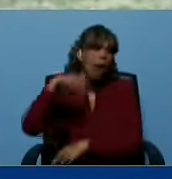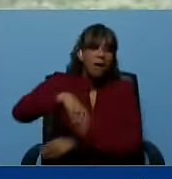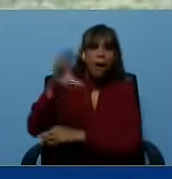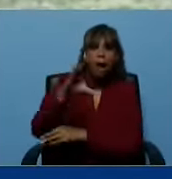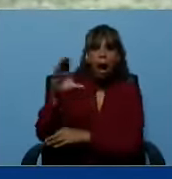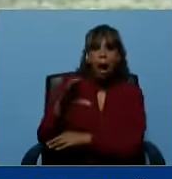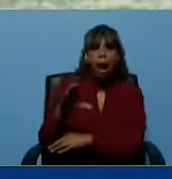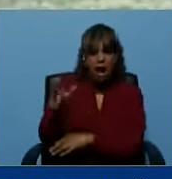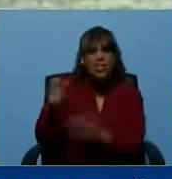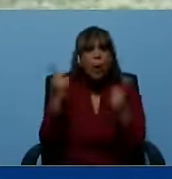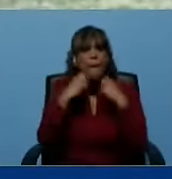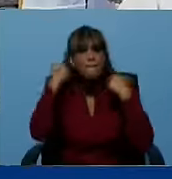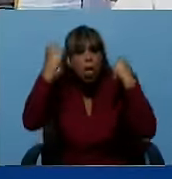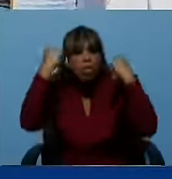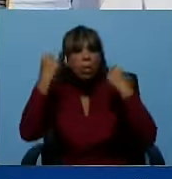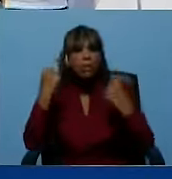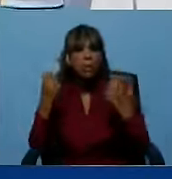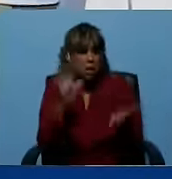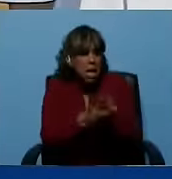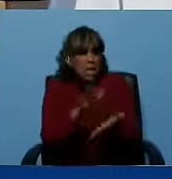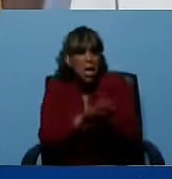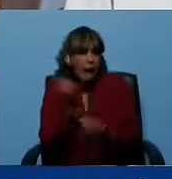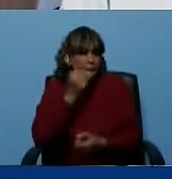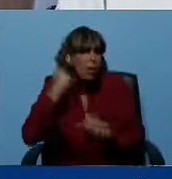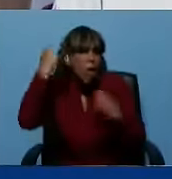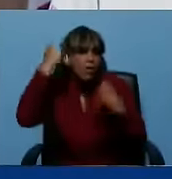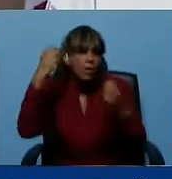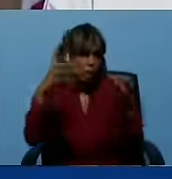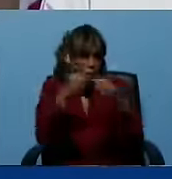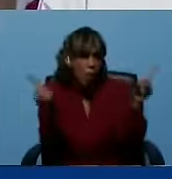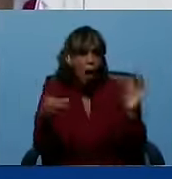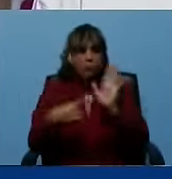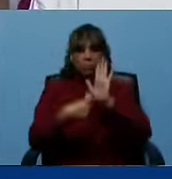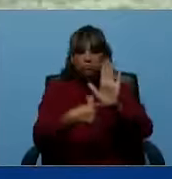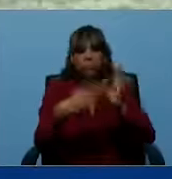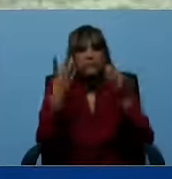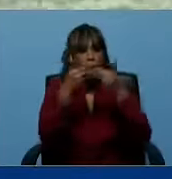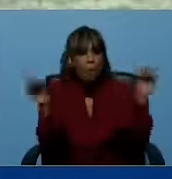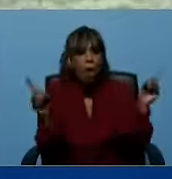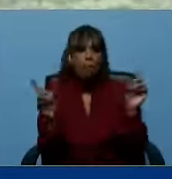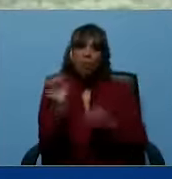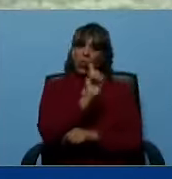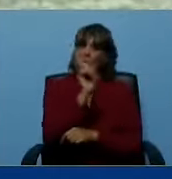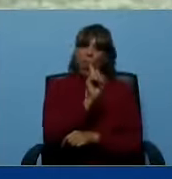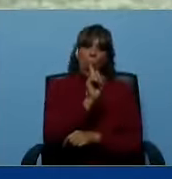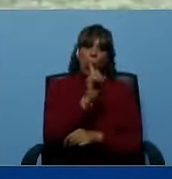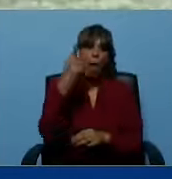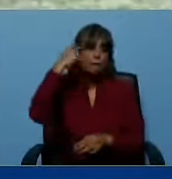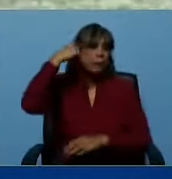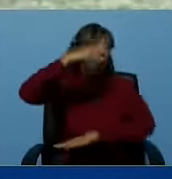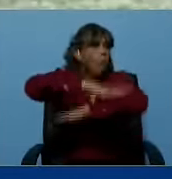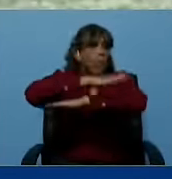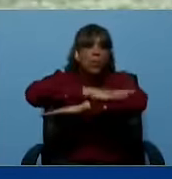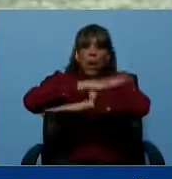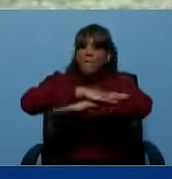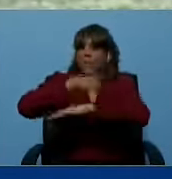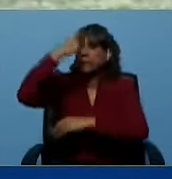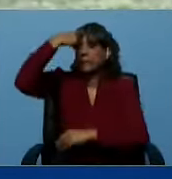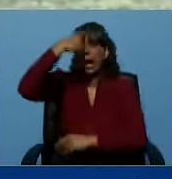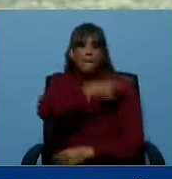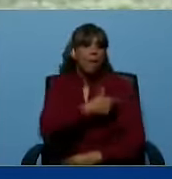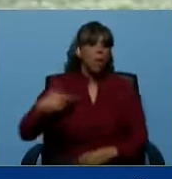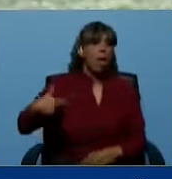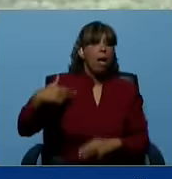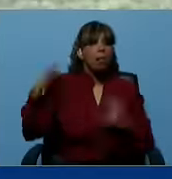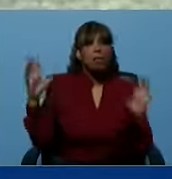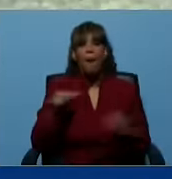¿Eso es protesta pacífica? ¿Eso es democracia? ¿Esos son los comanditos